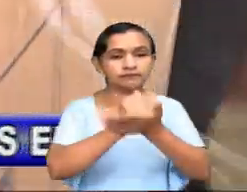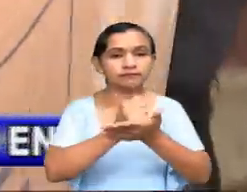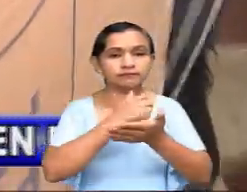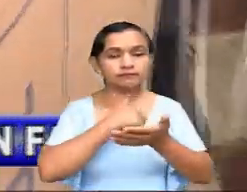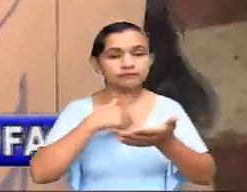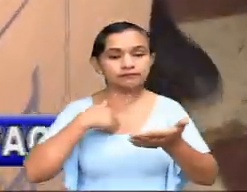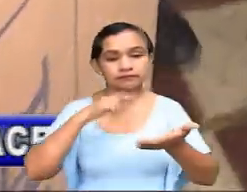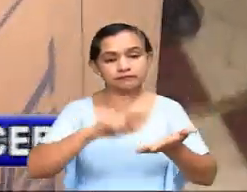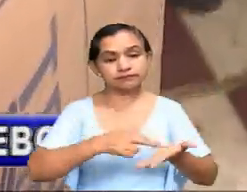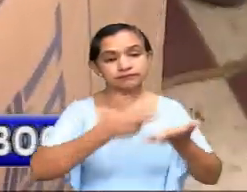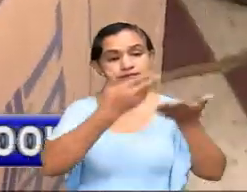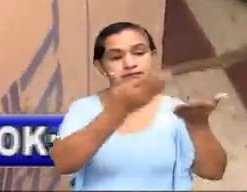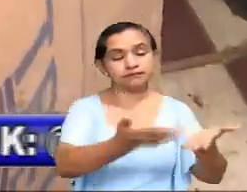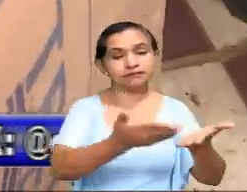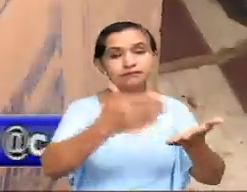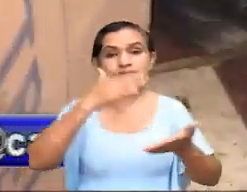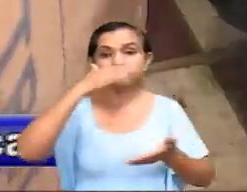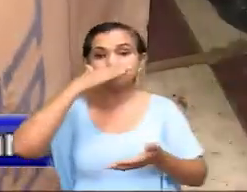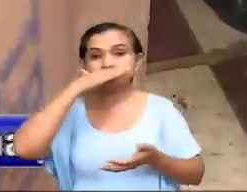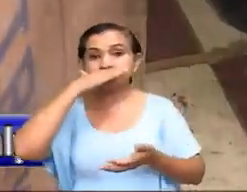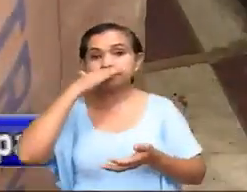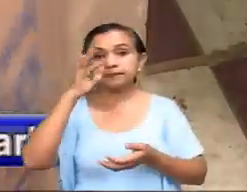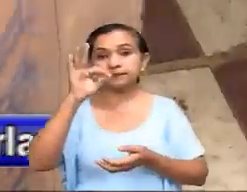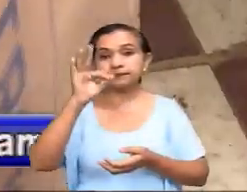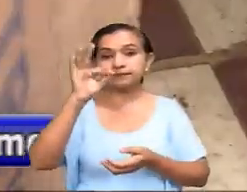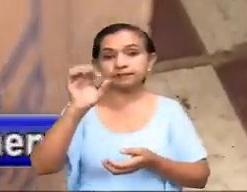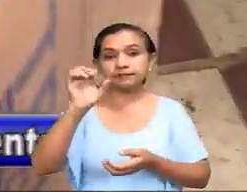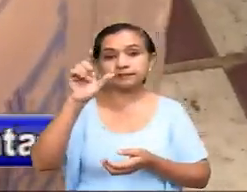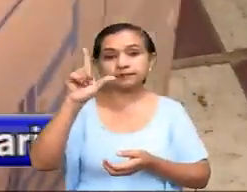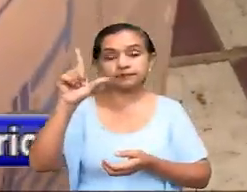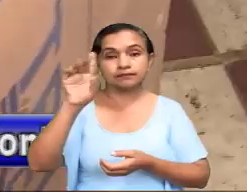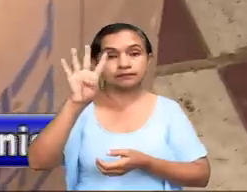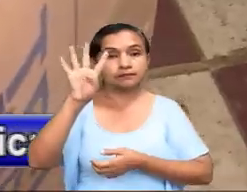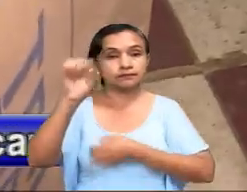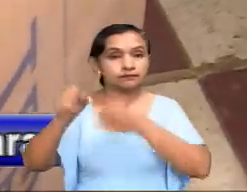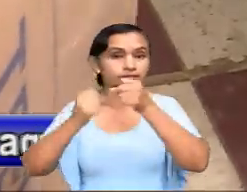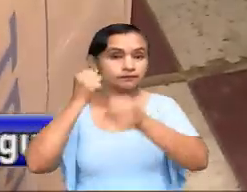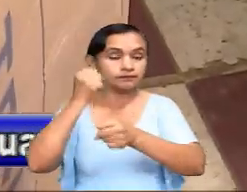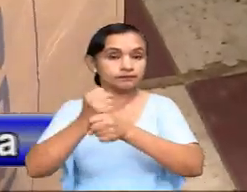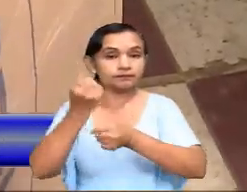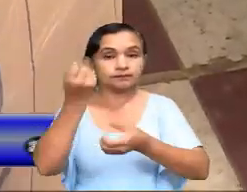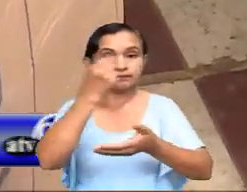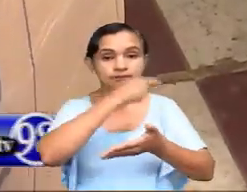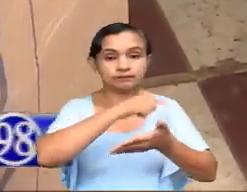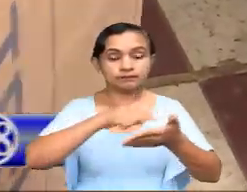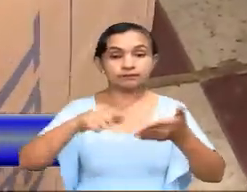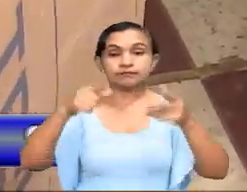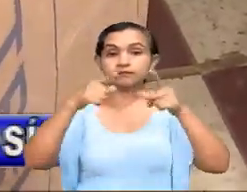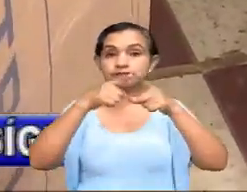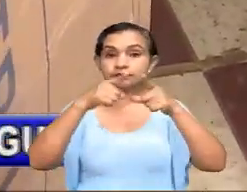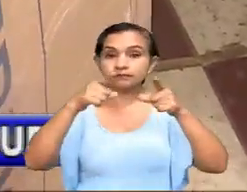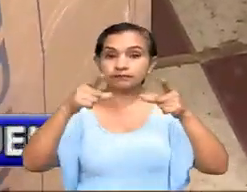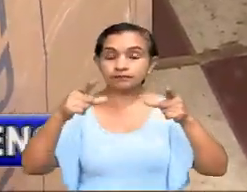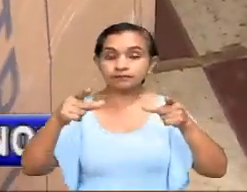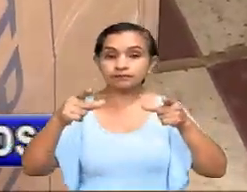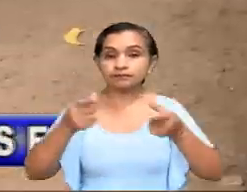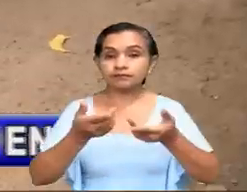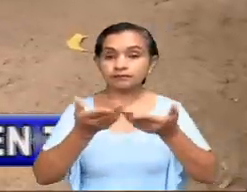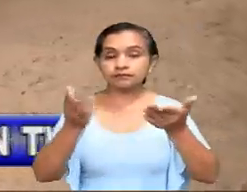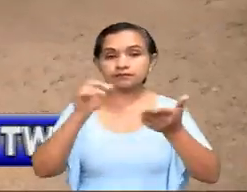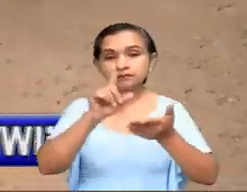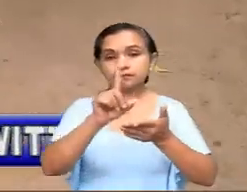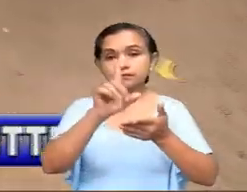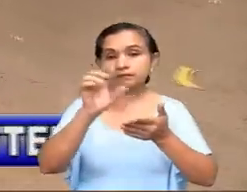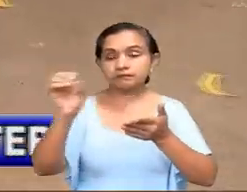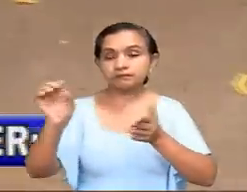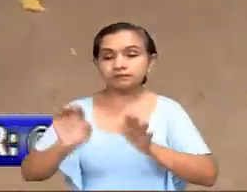un regalo fruto de la Revolución Sandinista en su 40 aniversario. Durante esta semana en la capital se han distribuido más de 100 de